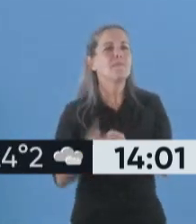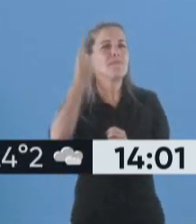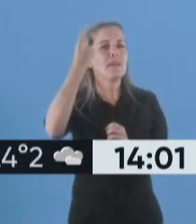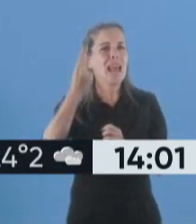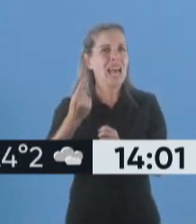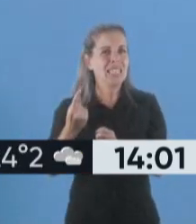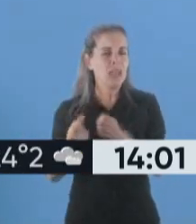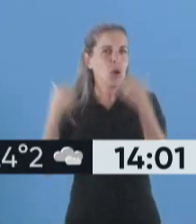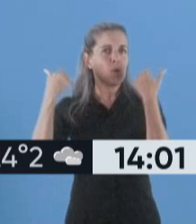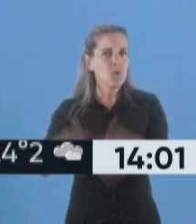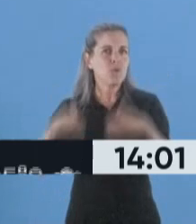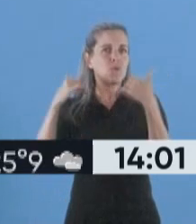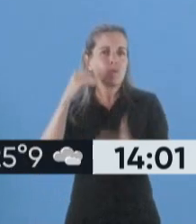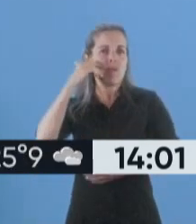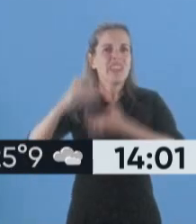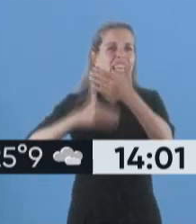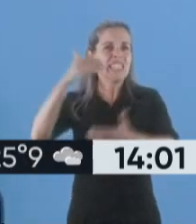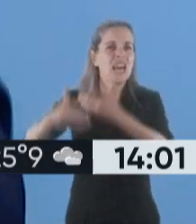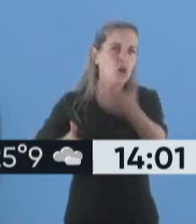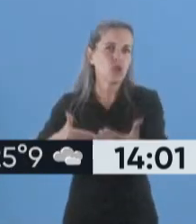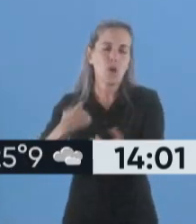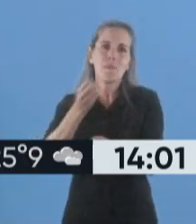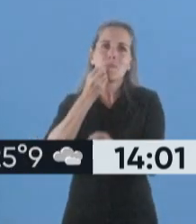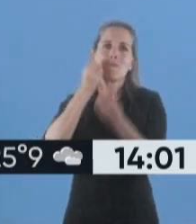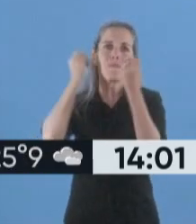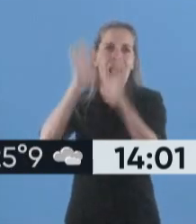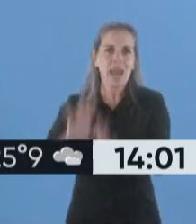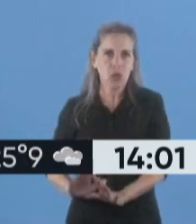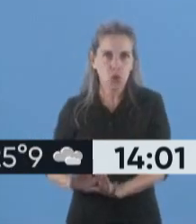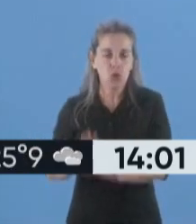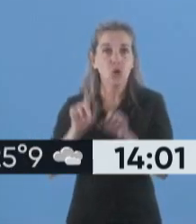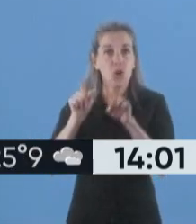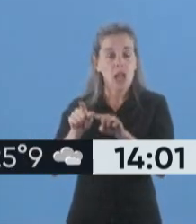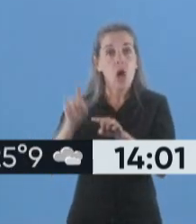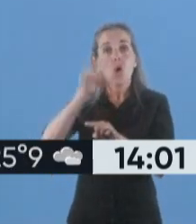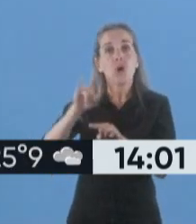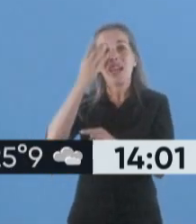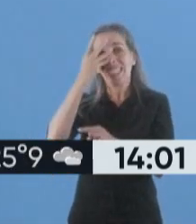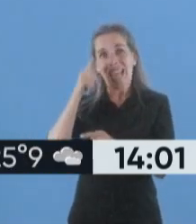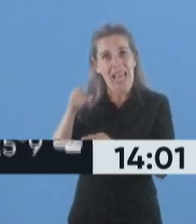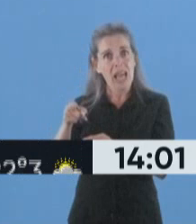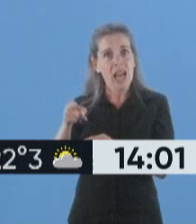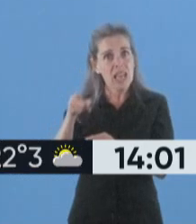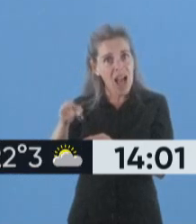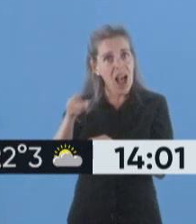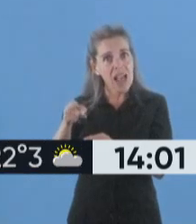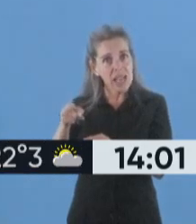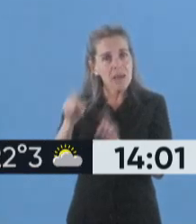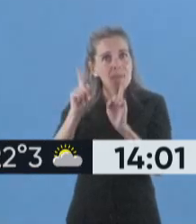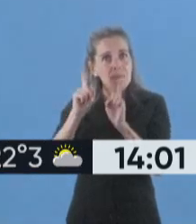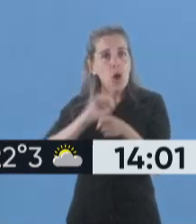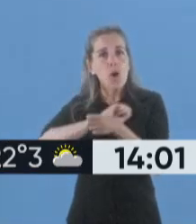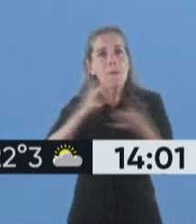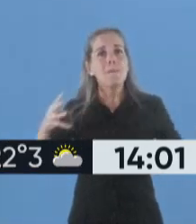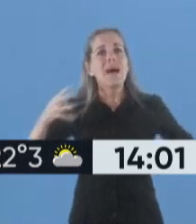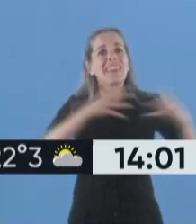logrado un nivel de desarrollo increíble, increíble. En esa universidad se desarrolló, en plena